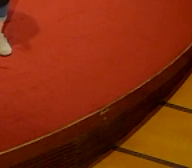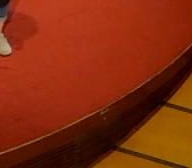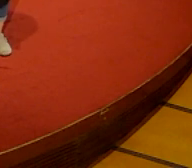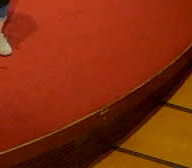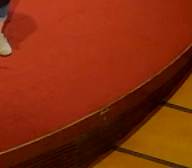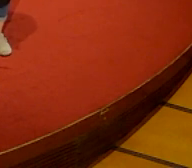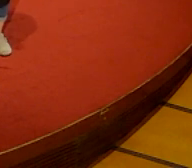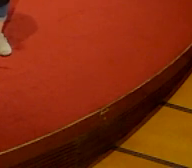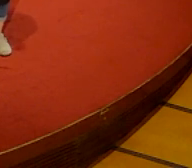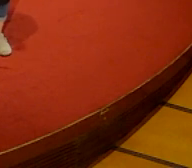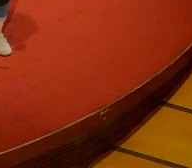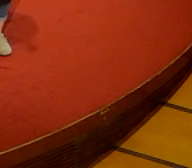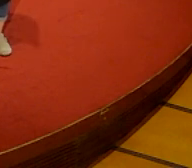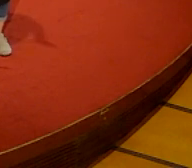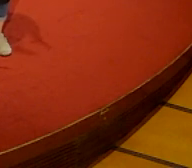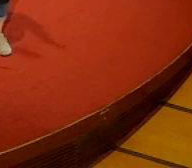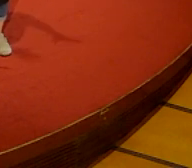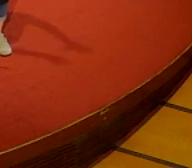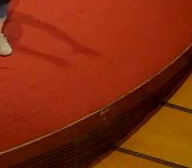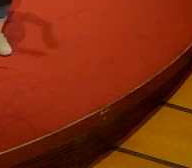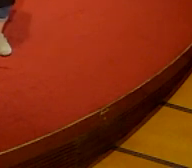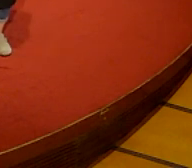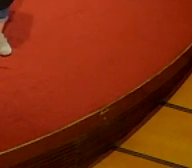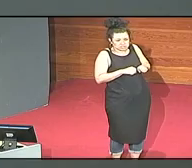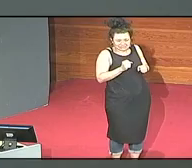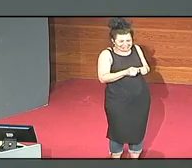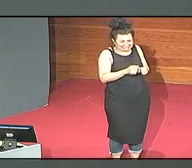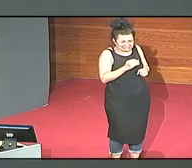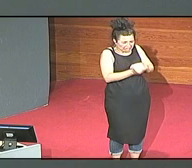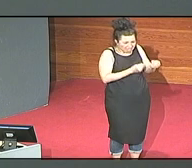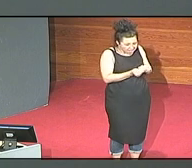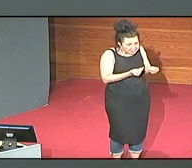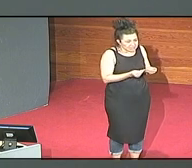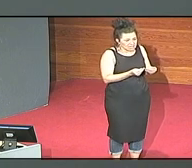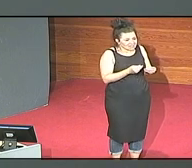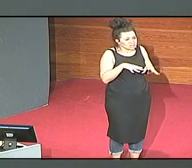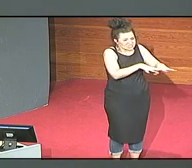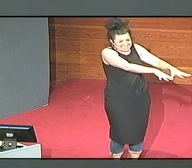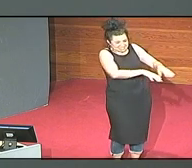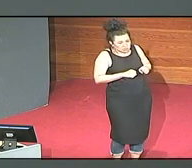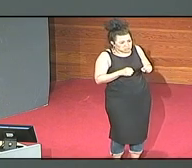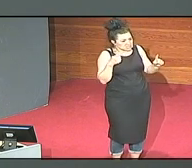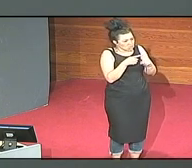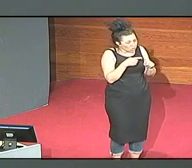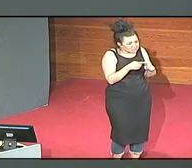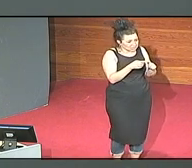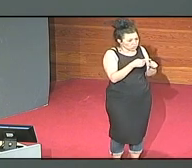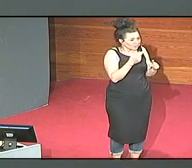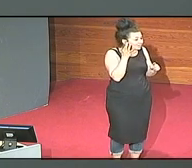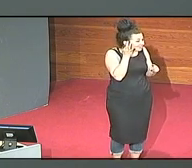suenan y lo hacían constantemente secuestraban a niñas y mujeres para cazar para cazar las con sus